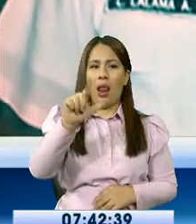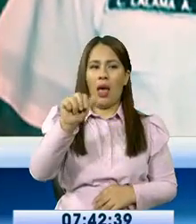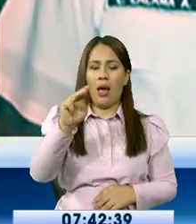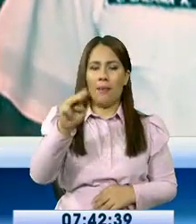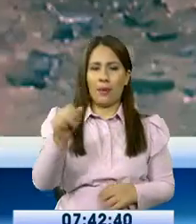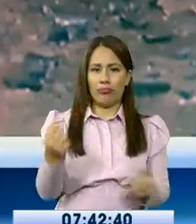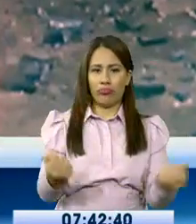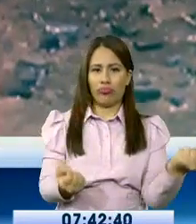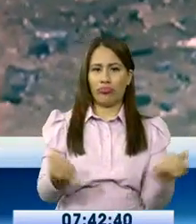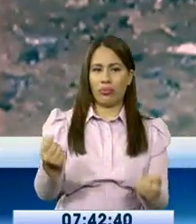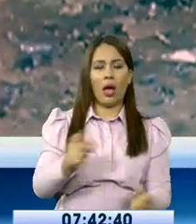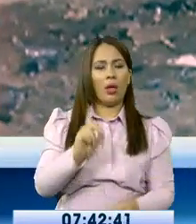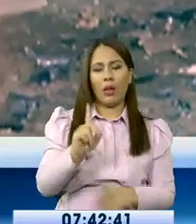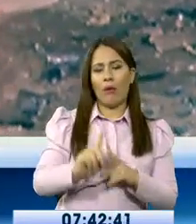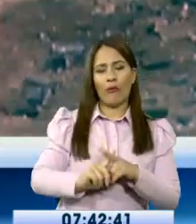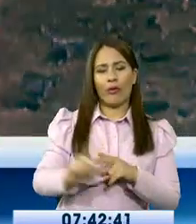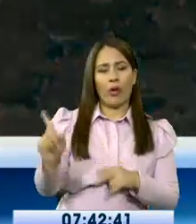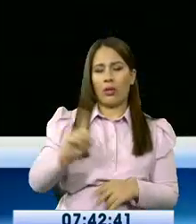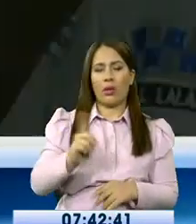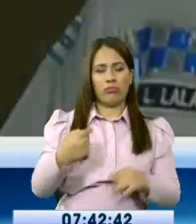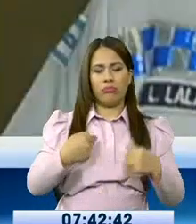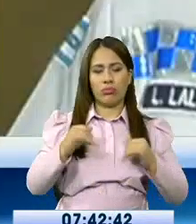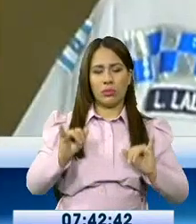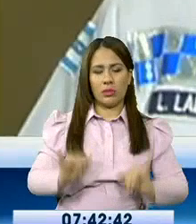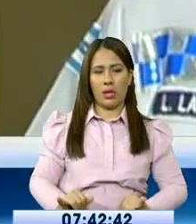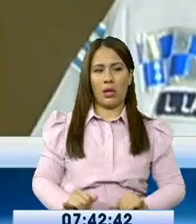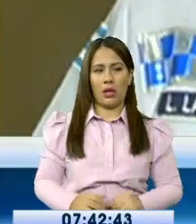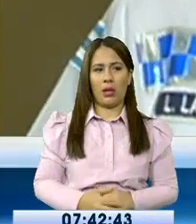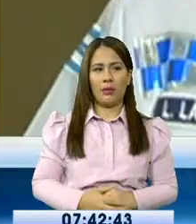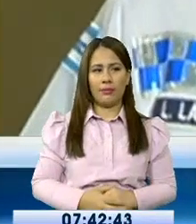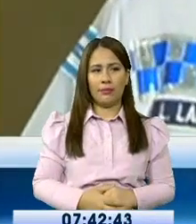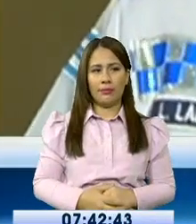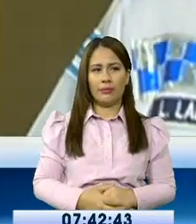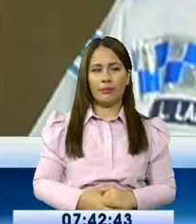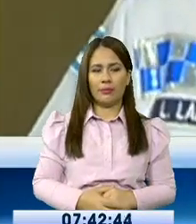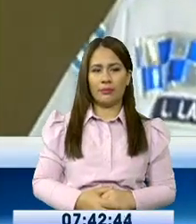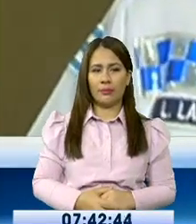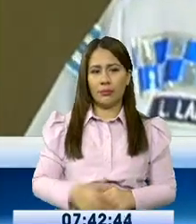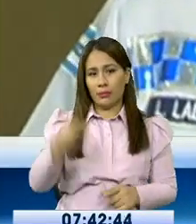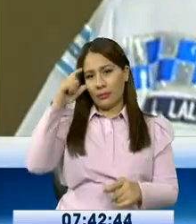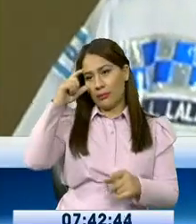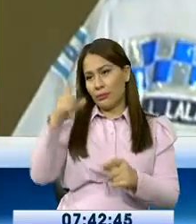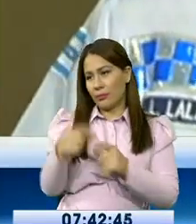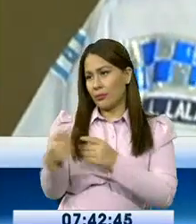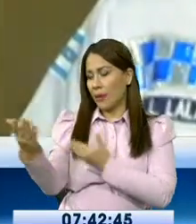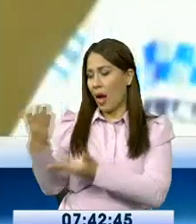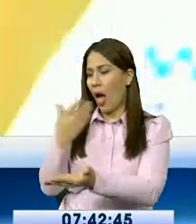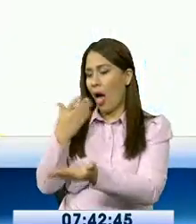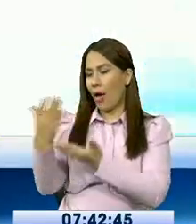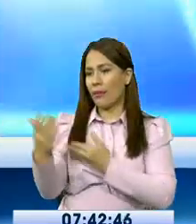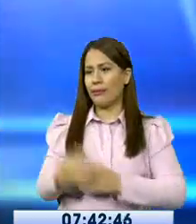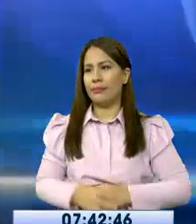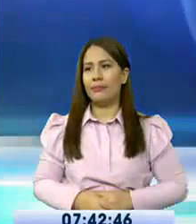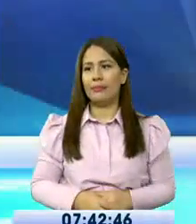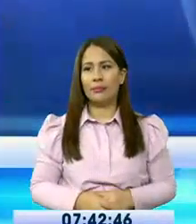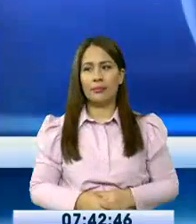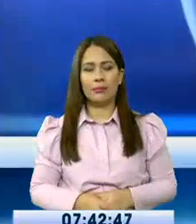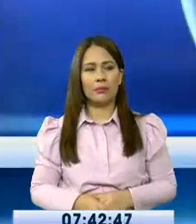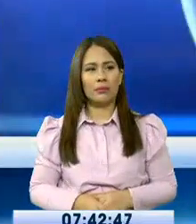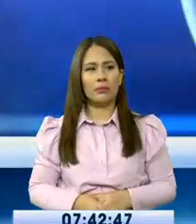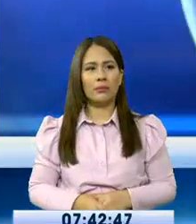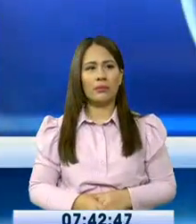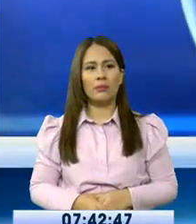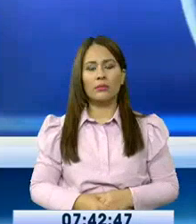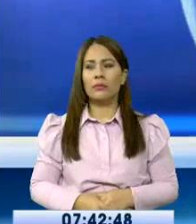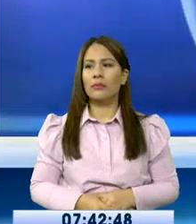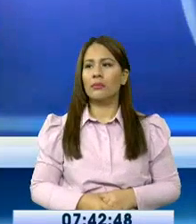vehículo no abandonó la escena del accidente. Poner las órdenes de la fiscalía, que eso es lo que hemos hecho. Una vez que esto ya pasemos